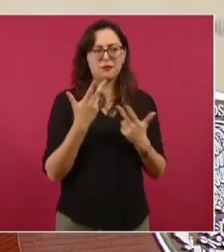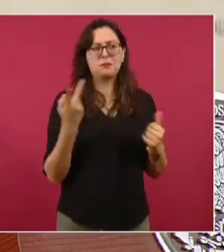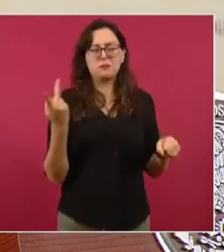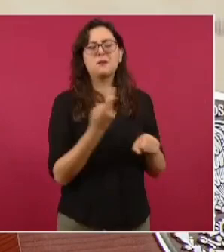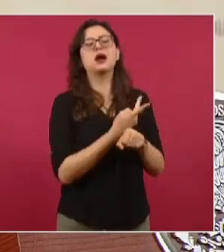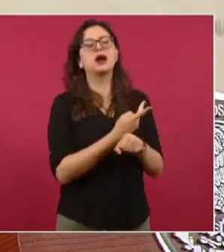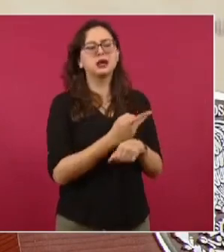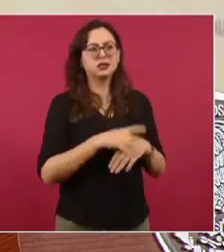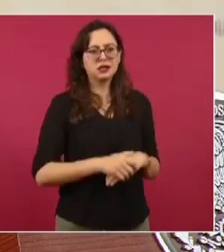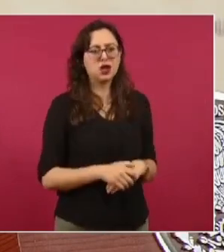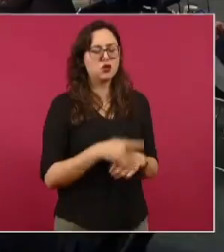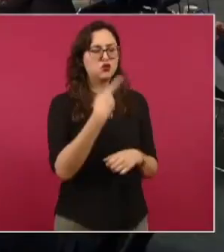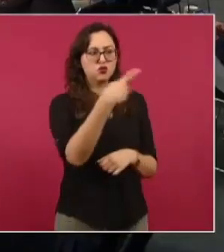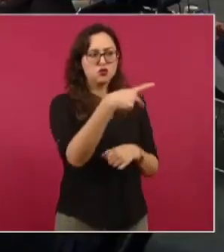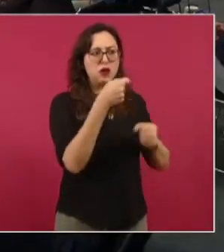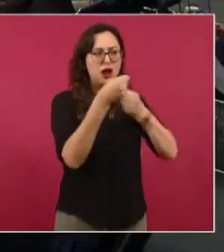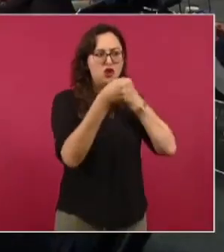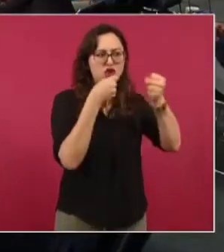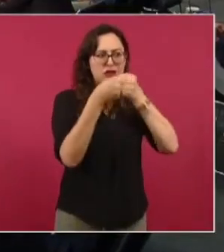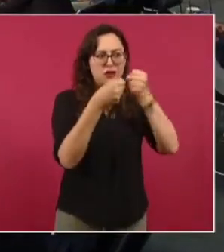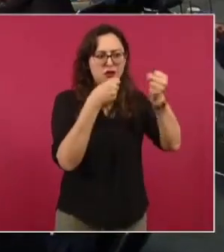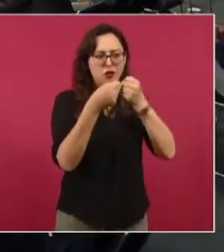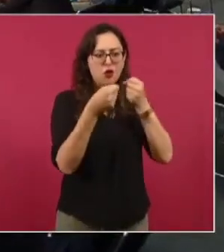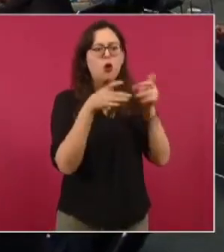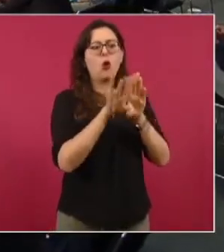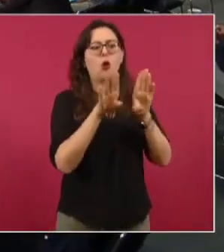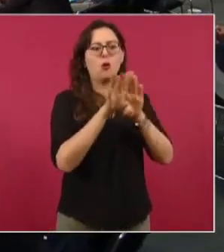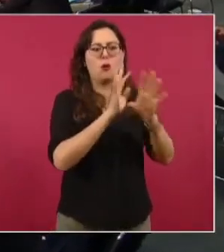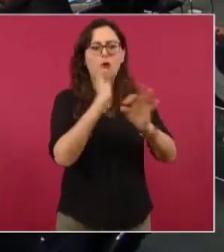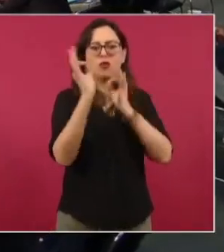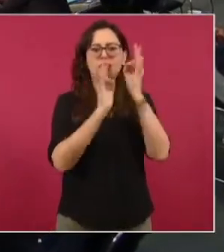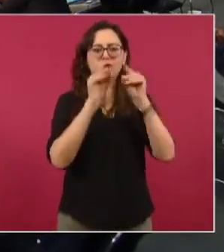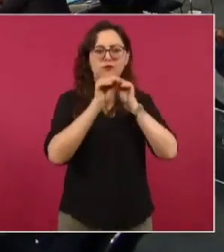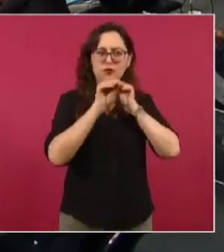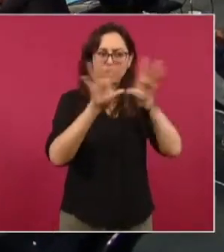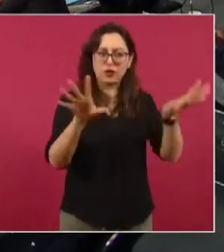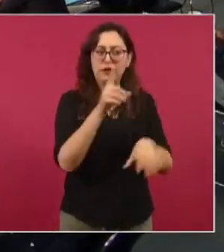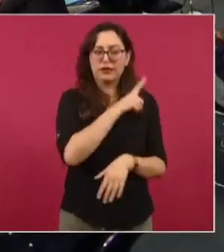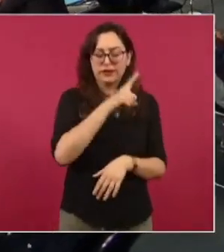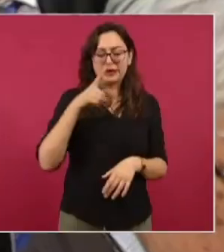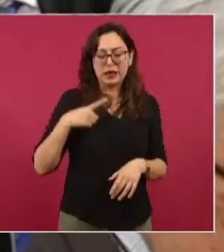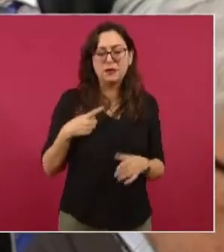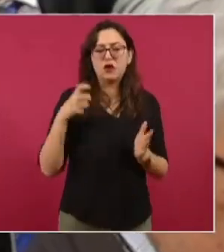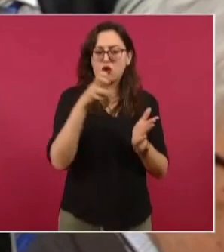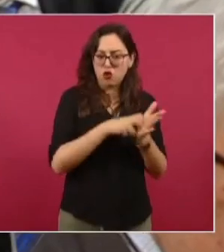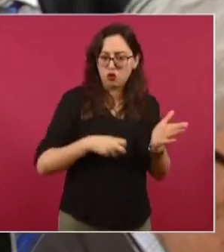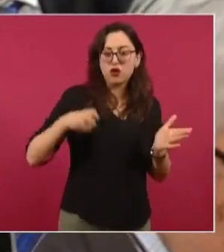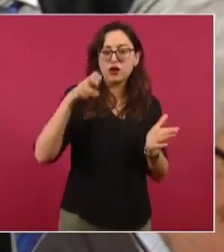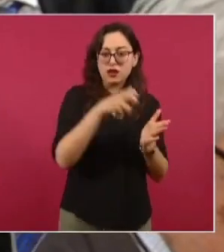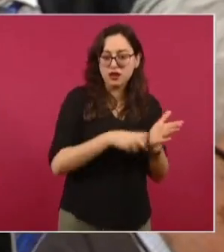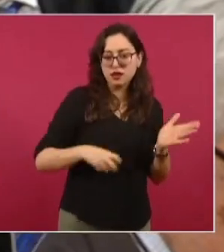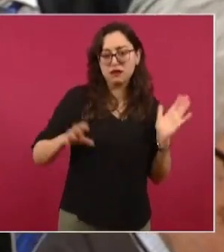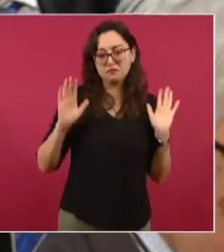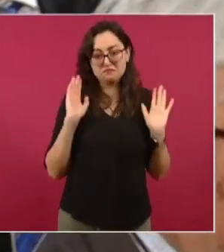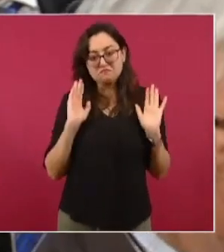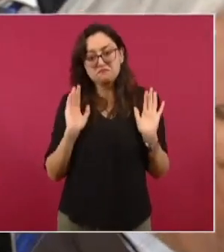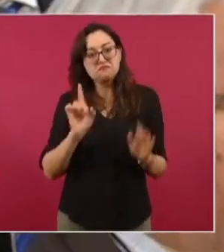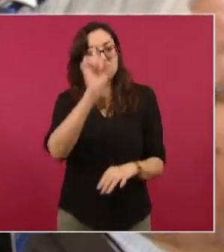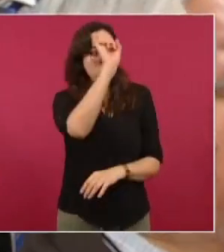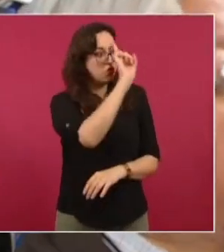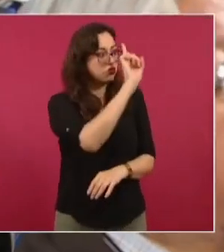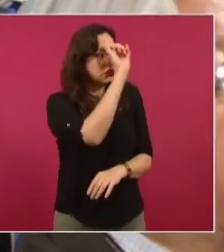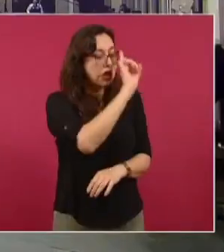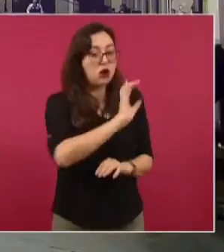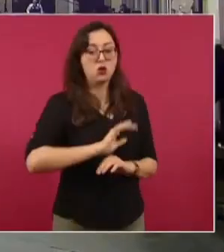periodismo en la forma de informar no es